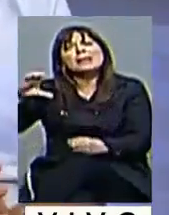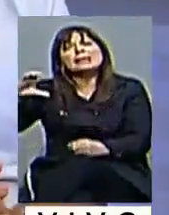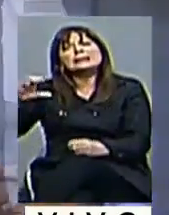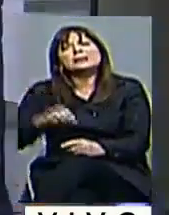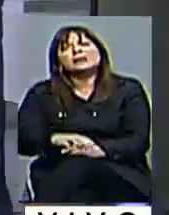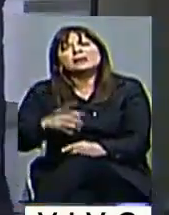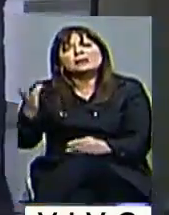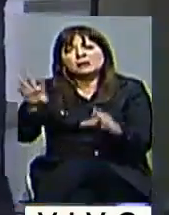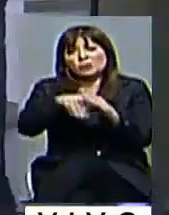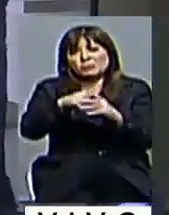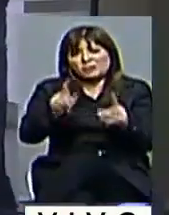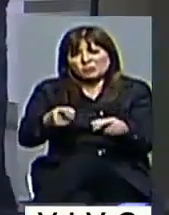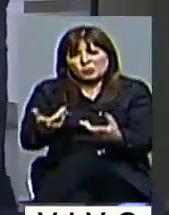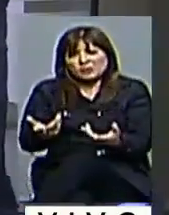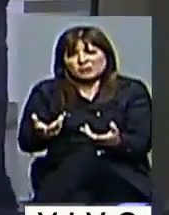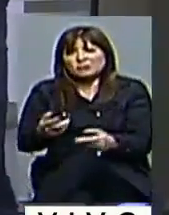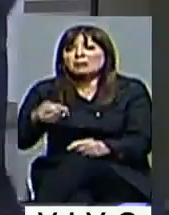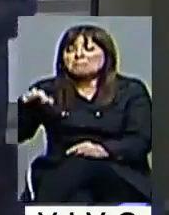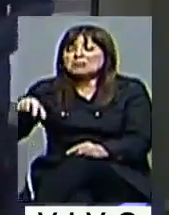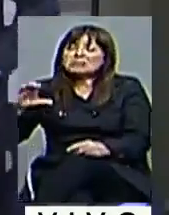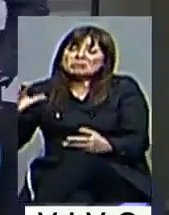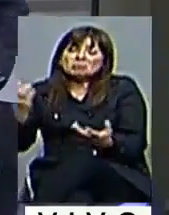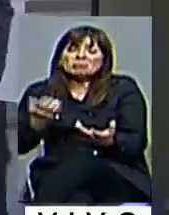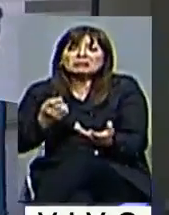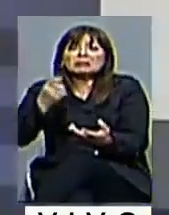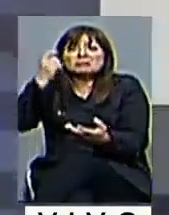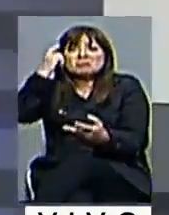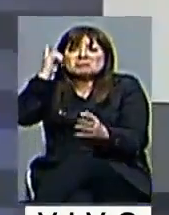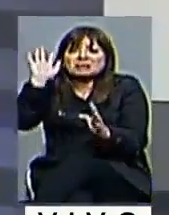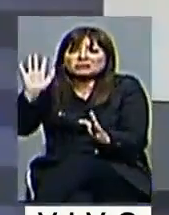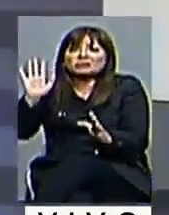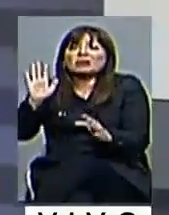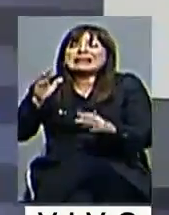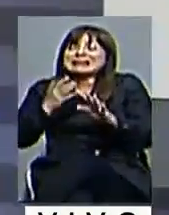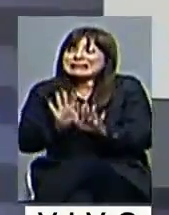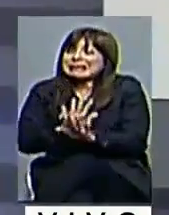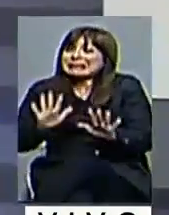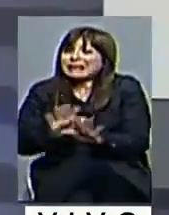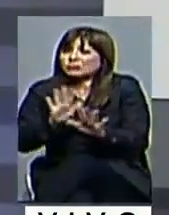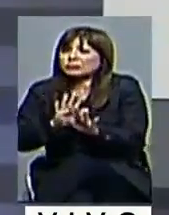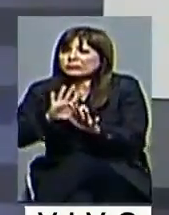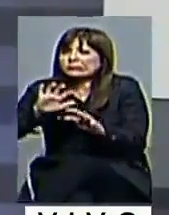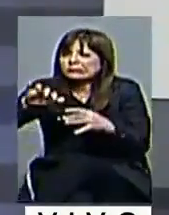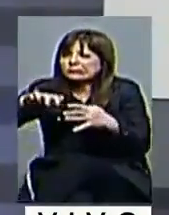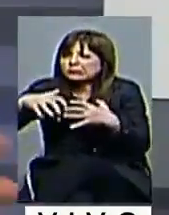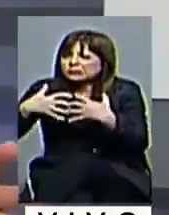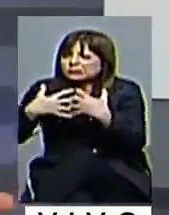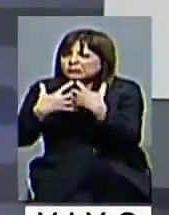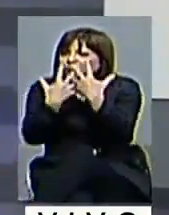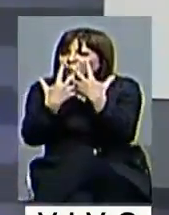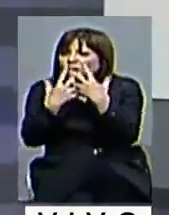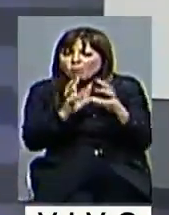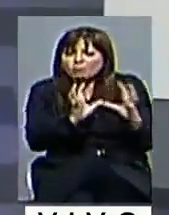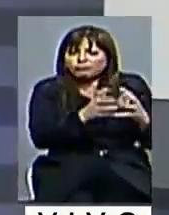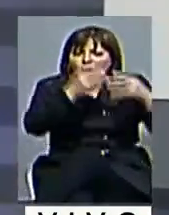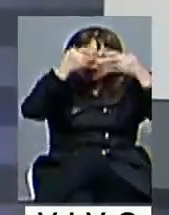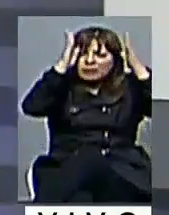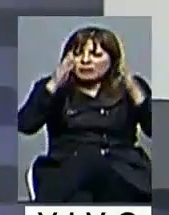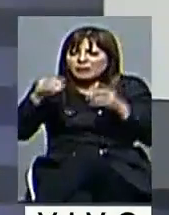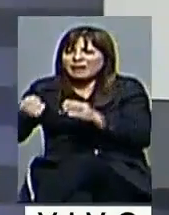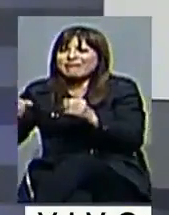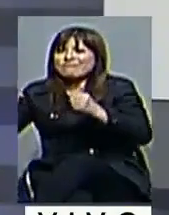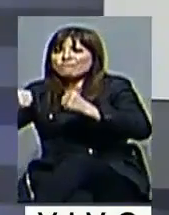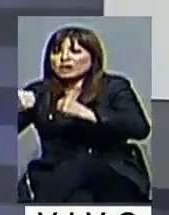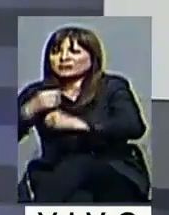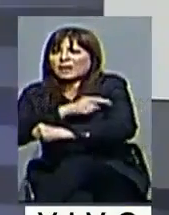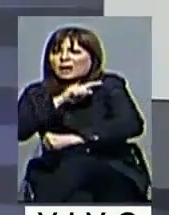tener que incorporar igual? Bueno, el Partido Comunista está intentando, a mi juicio, ser el articulador entre el Frente Amplio y Fuerza de Mayoría. Está intentando